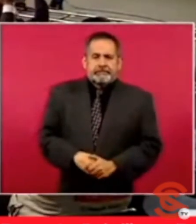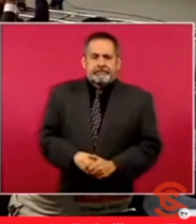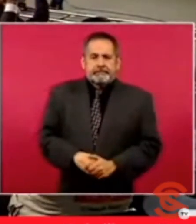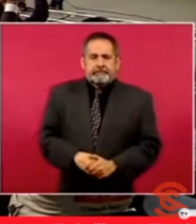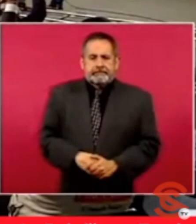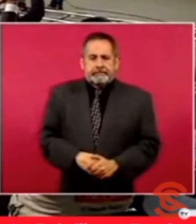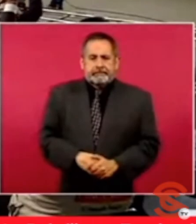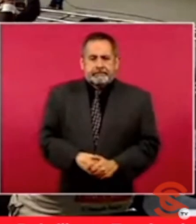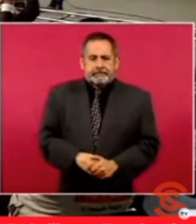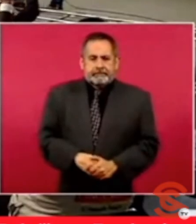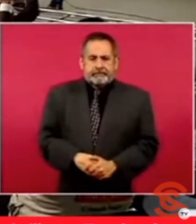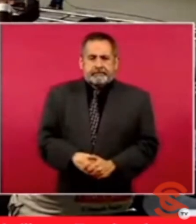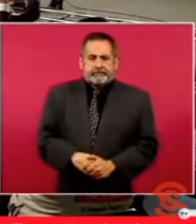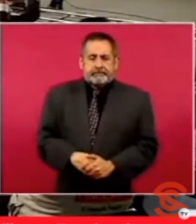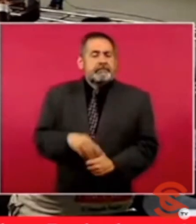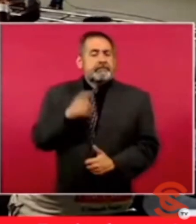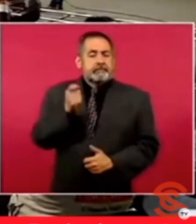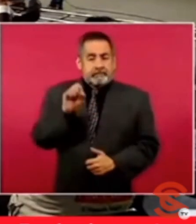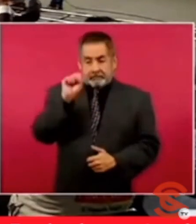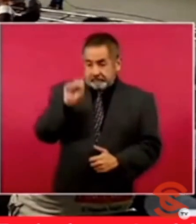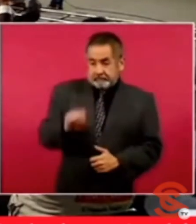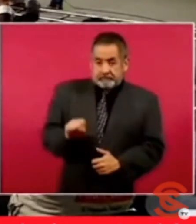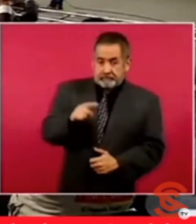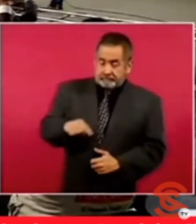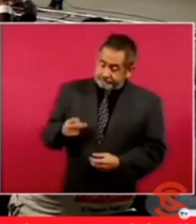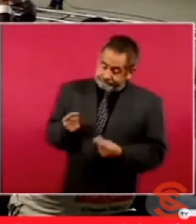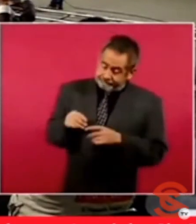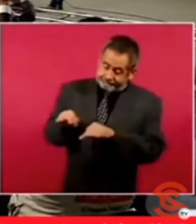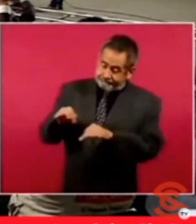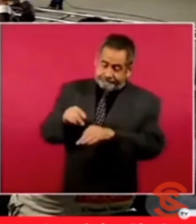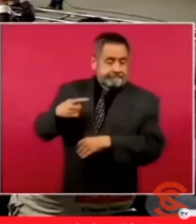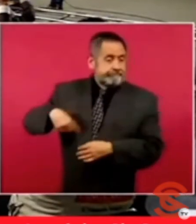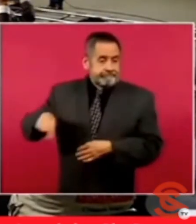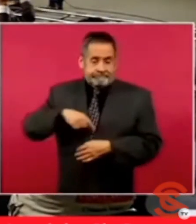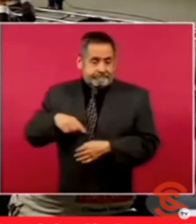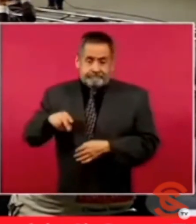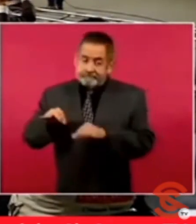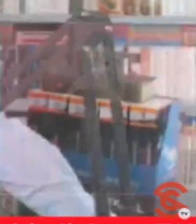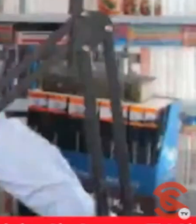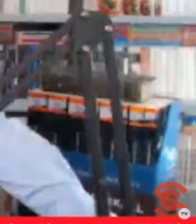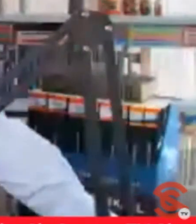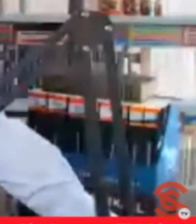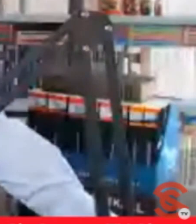sea que los del sur tenemos que trabajar, porque no trabajamos.